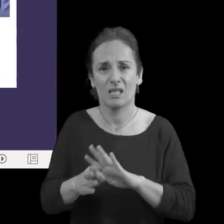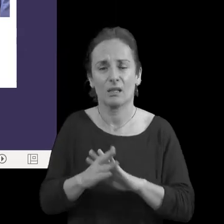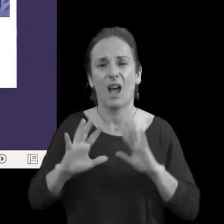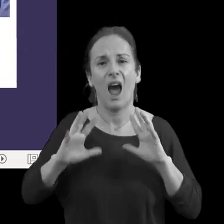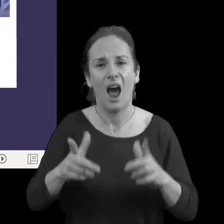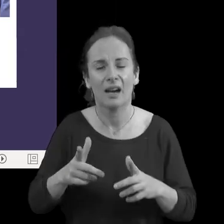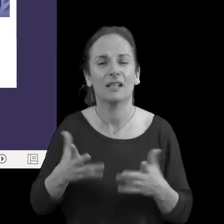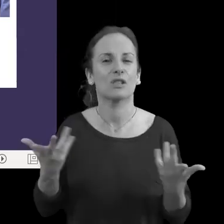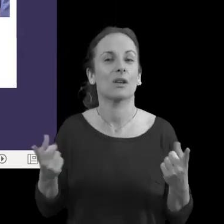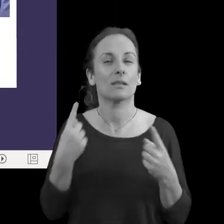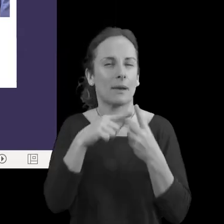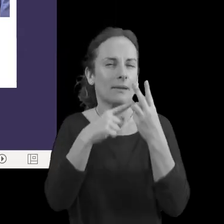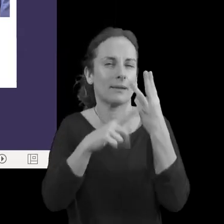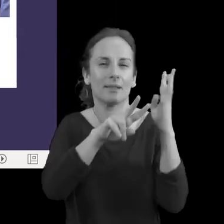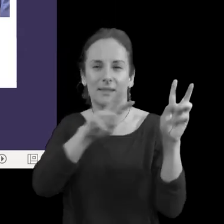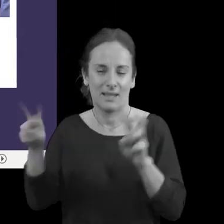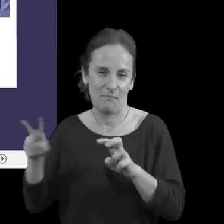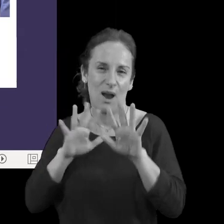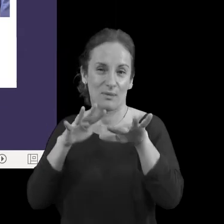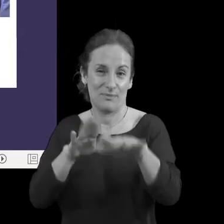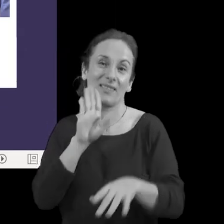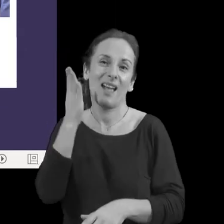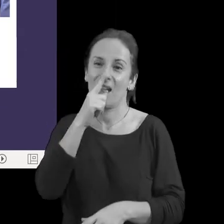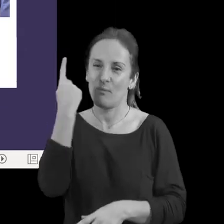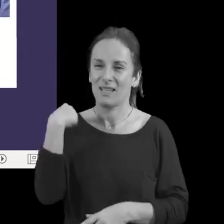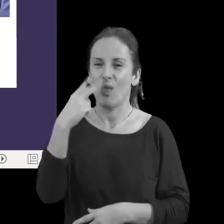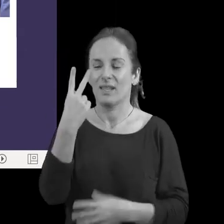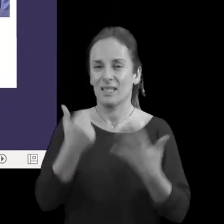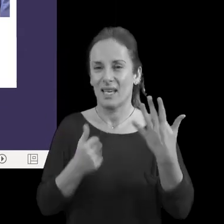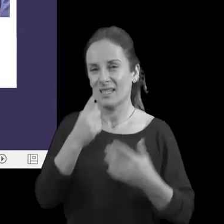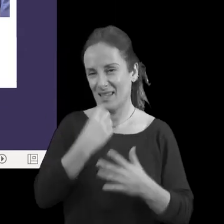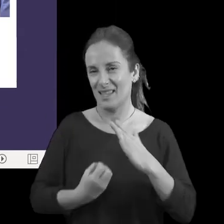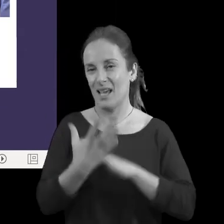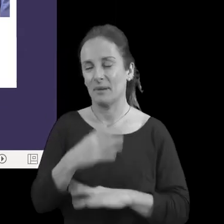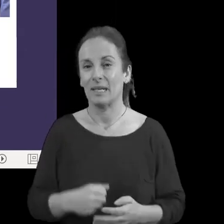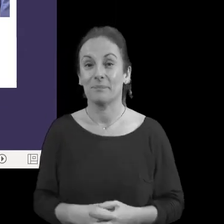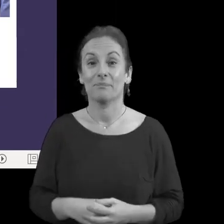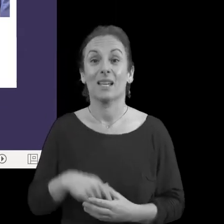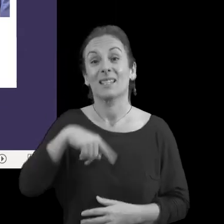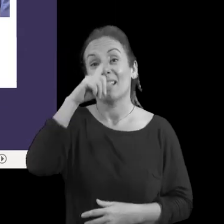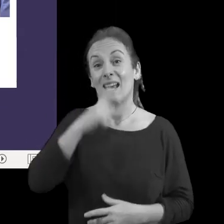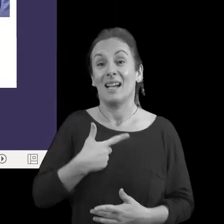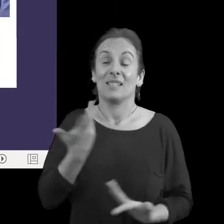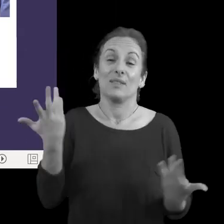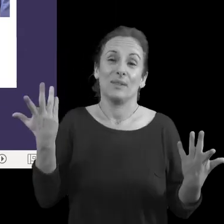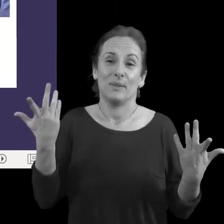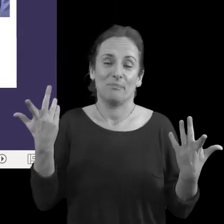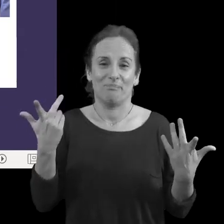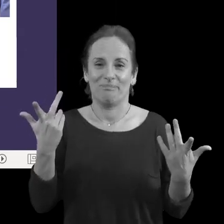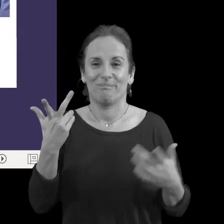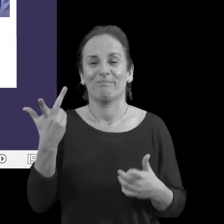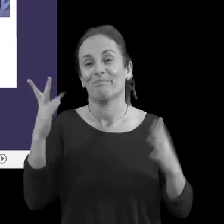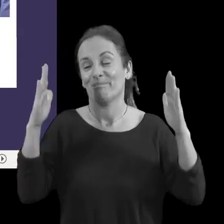Bueno, ojalá el 26 de abril que viene podamos estar en las calles, ¿no? Este de momento nos ha cogido aquí, pero bueno, quería recordar cuáles